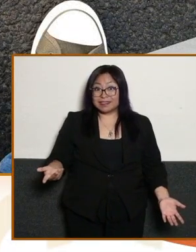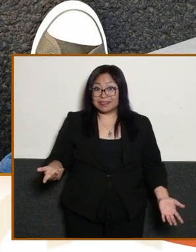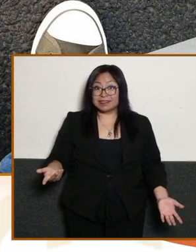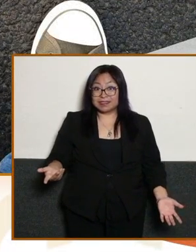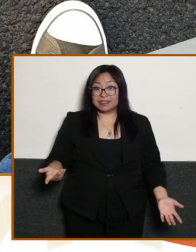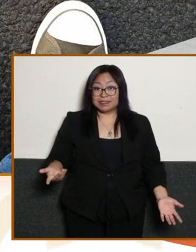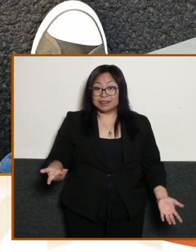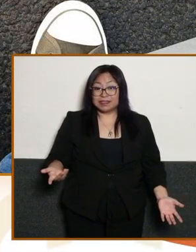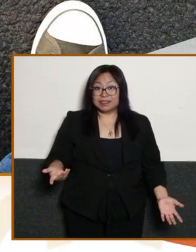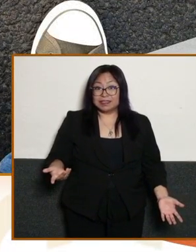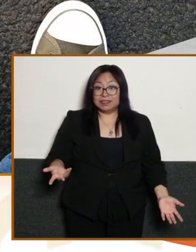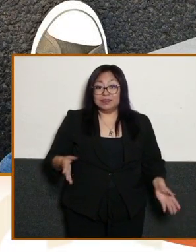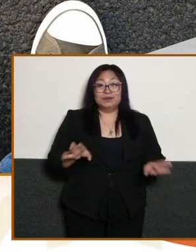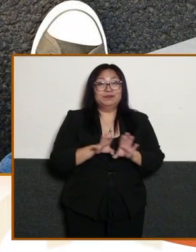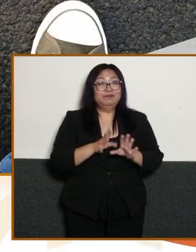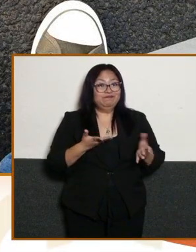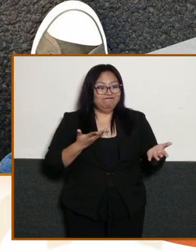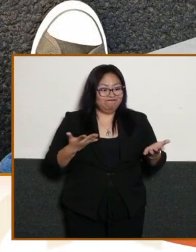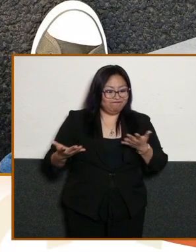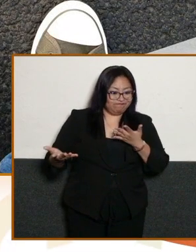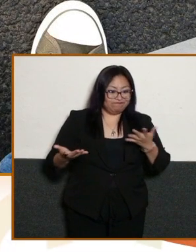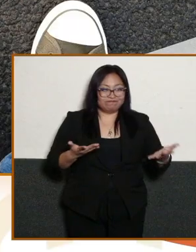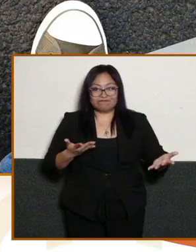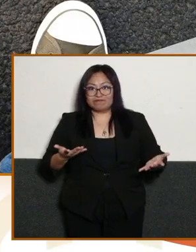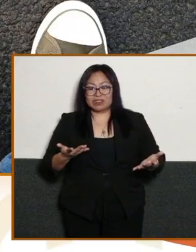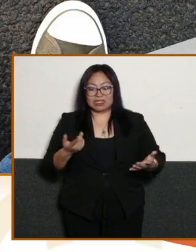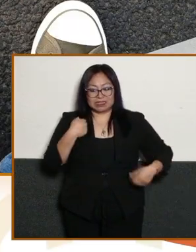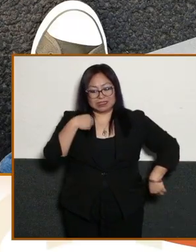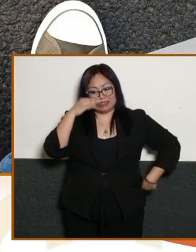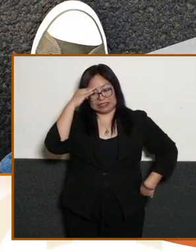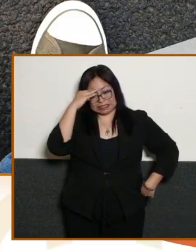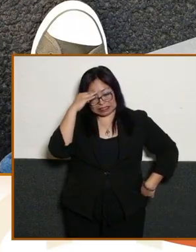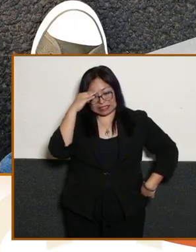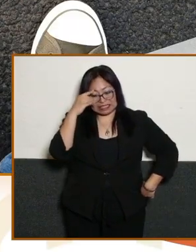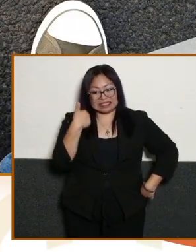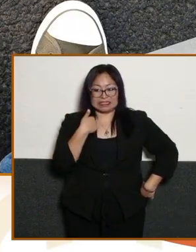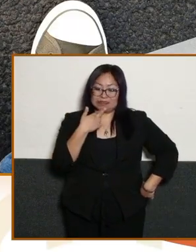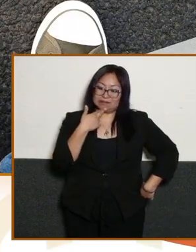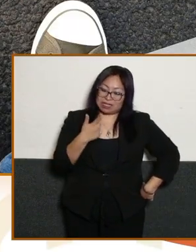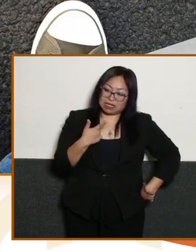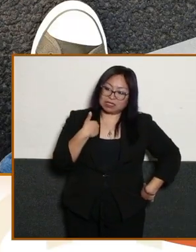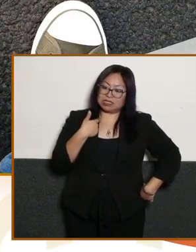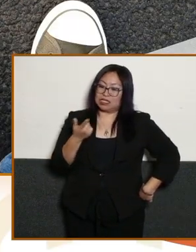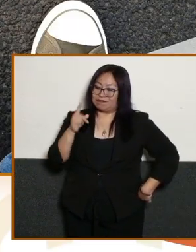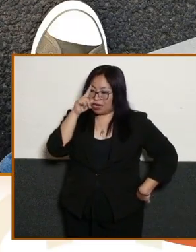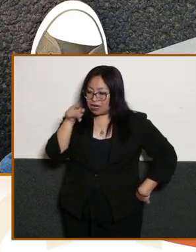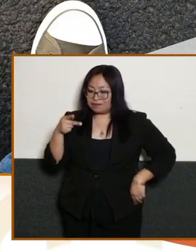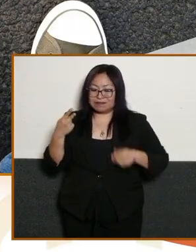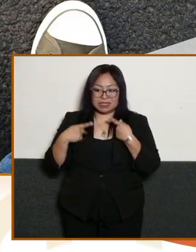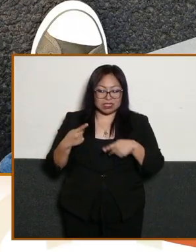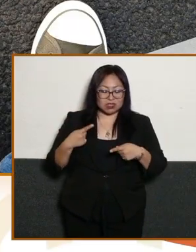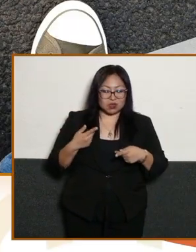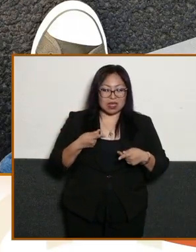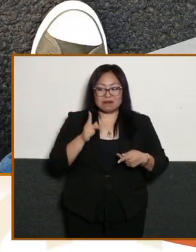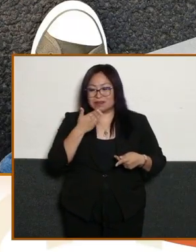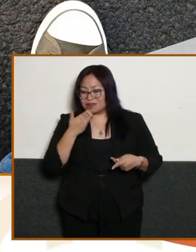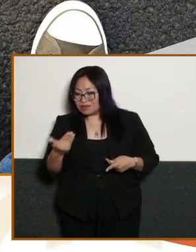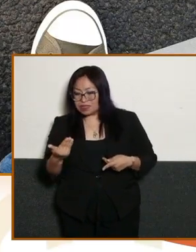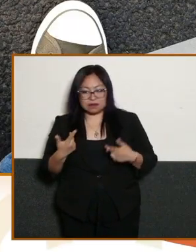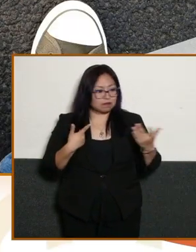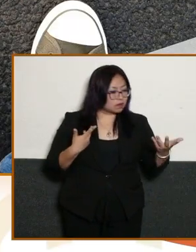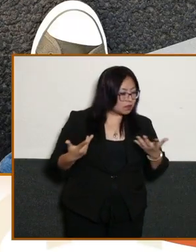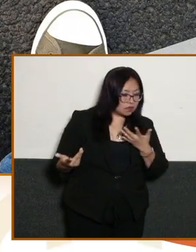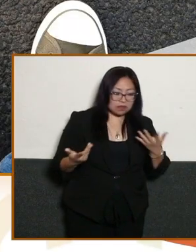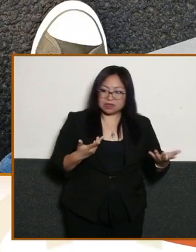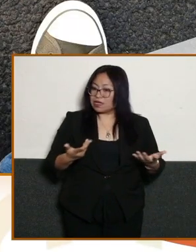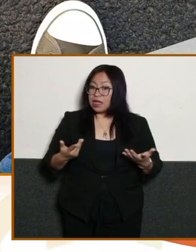Una por otra. Eso es un dilema que dices, chima, no sé, que estaría muy bien, pero pues está muy mal, pero híjole, ¿no? Y no